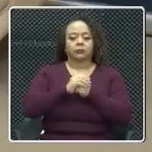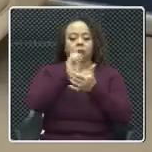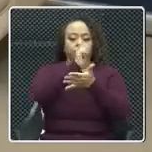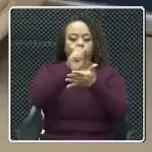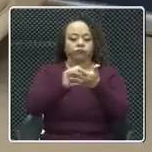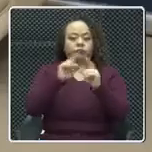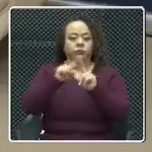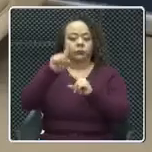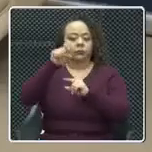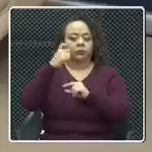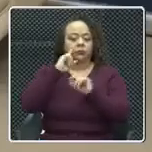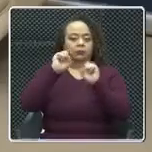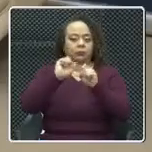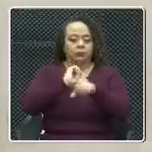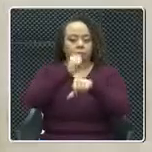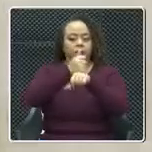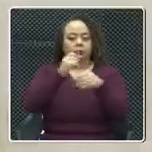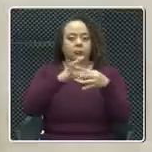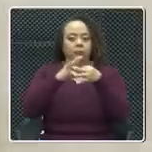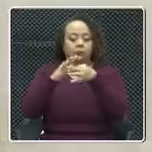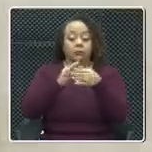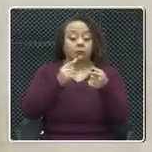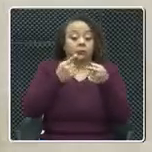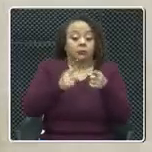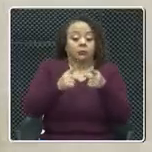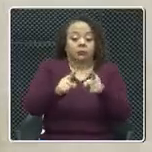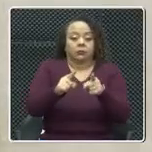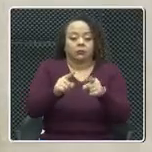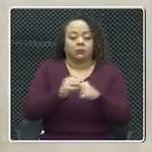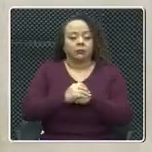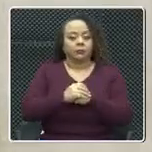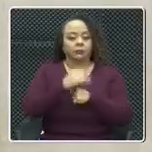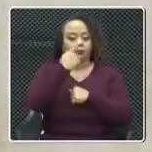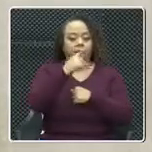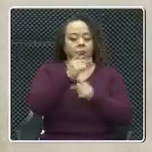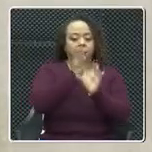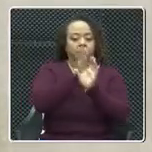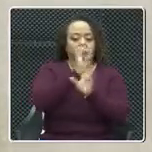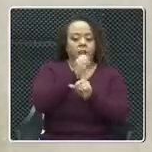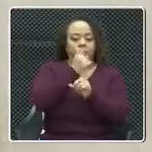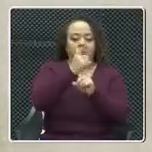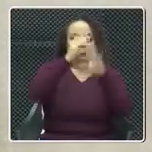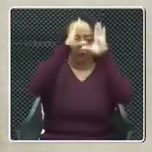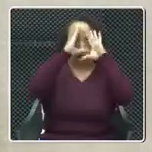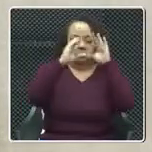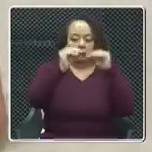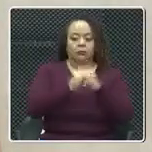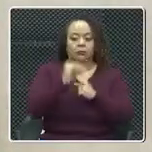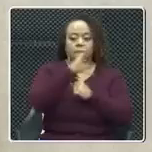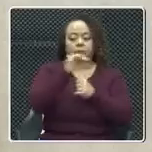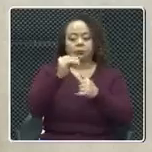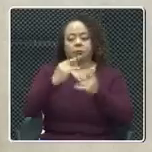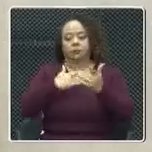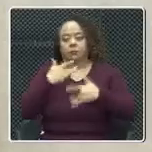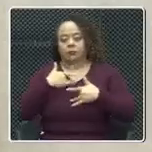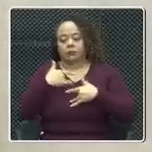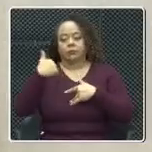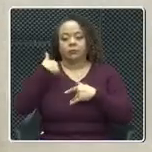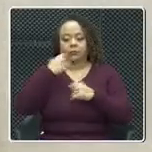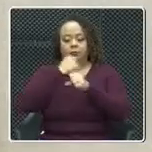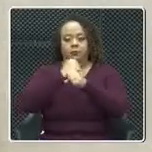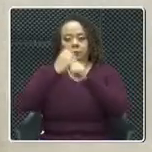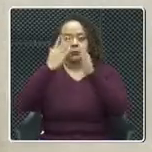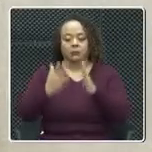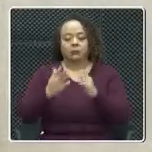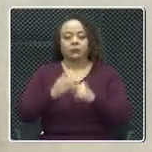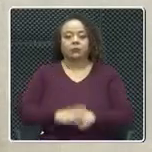necesario para poder establecer una relación de causalidad entre el riesgo psicosocial que se reporta y los síntomas que tiene el trabajador